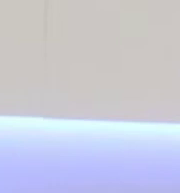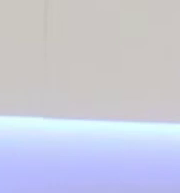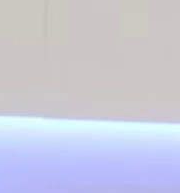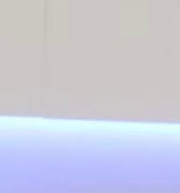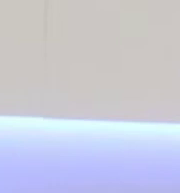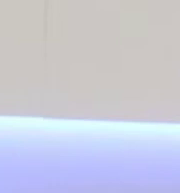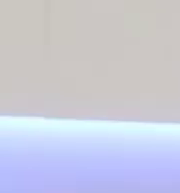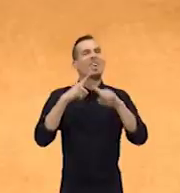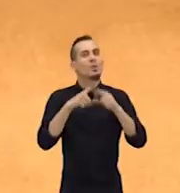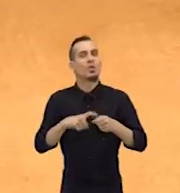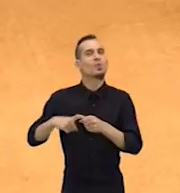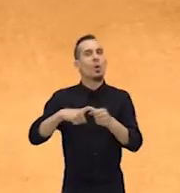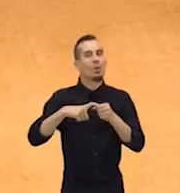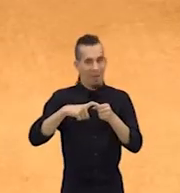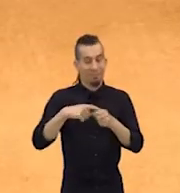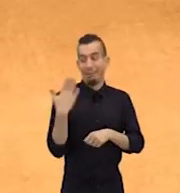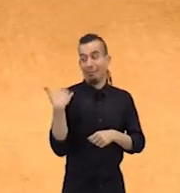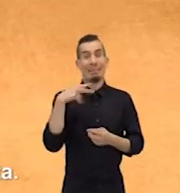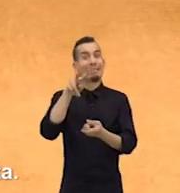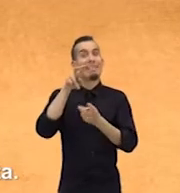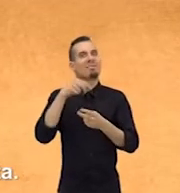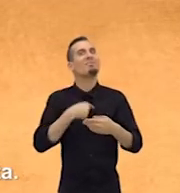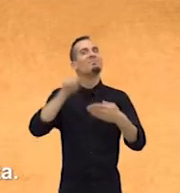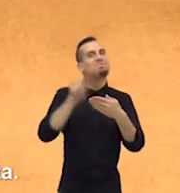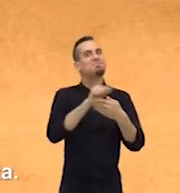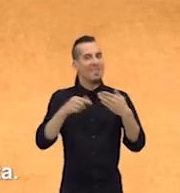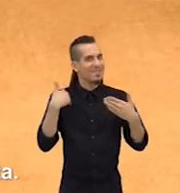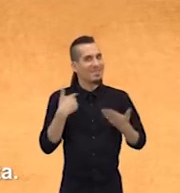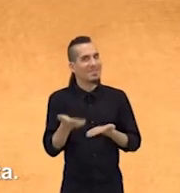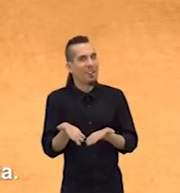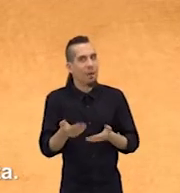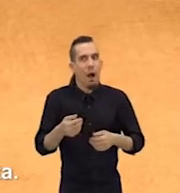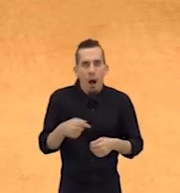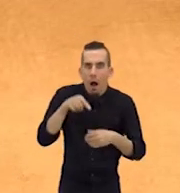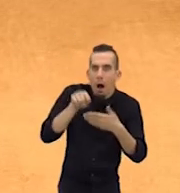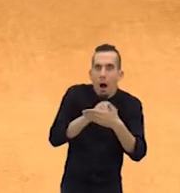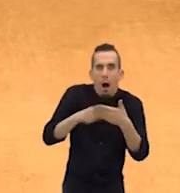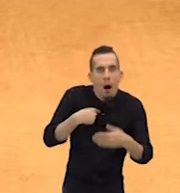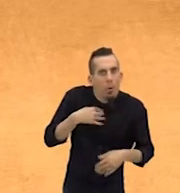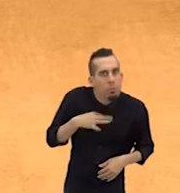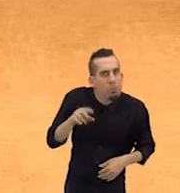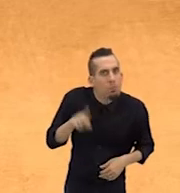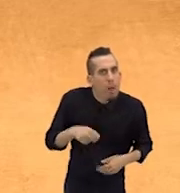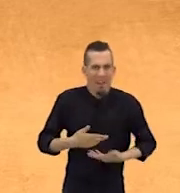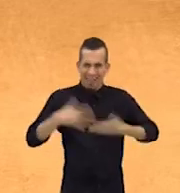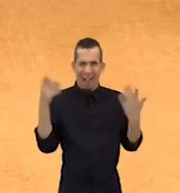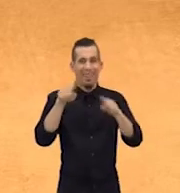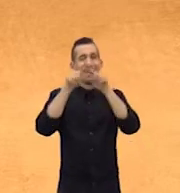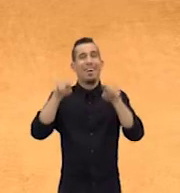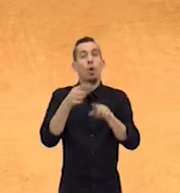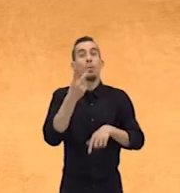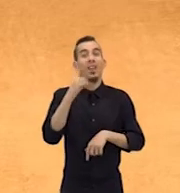de Castilla-La Mancha. Casi 11 millones de personas en España marcan la equis solidaria, sin embargo, el 45% de las personas